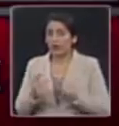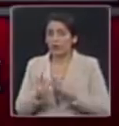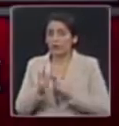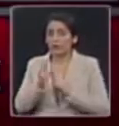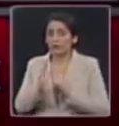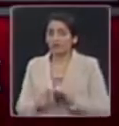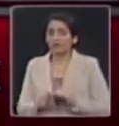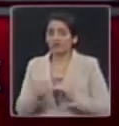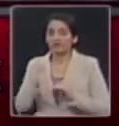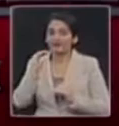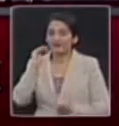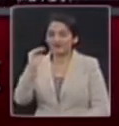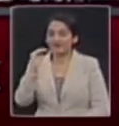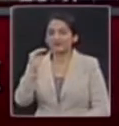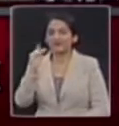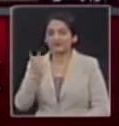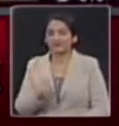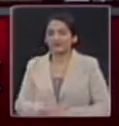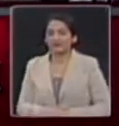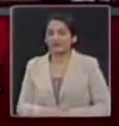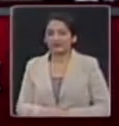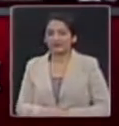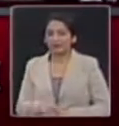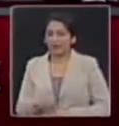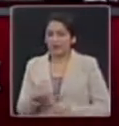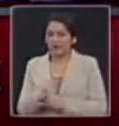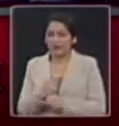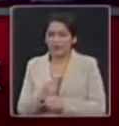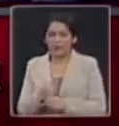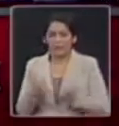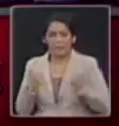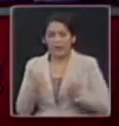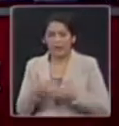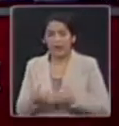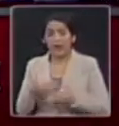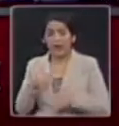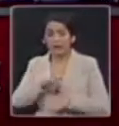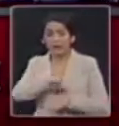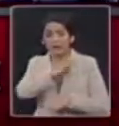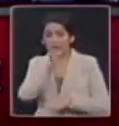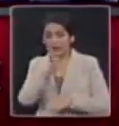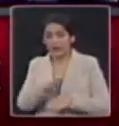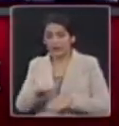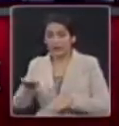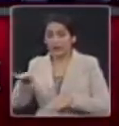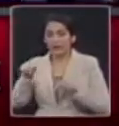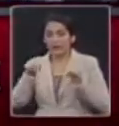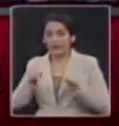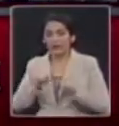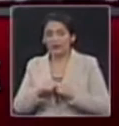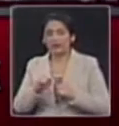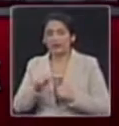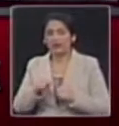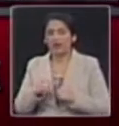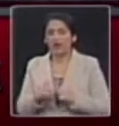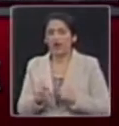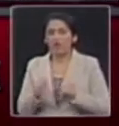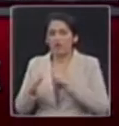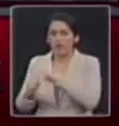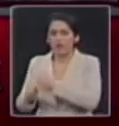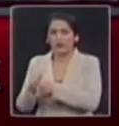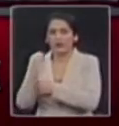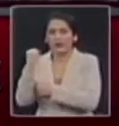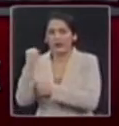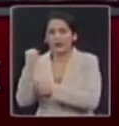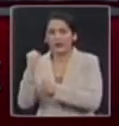referente a lo que es su desempeño. La camioneta anteriormente venía con un V8 de alto caballaje, ahora se